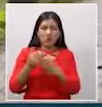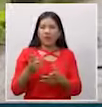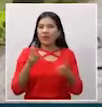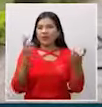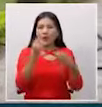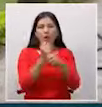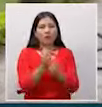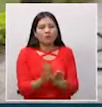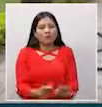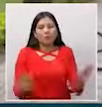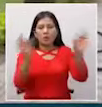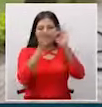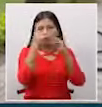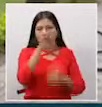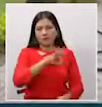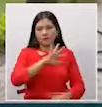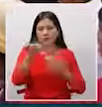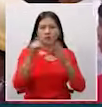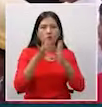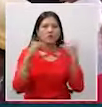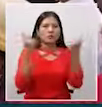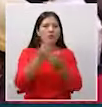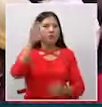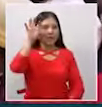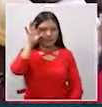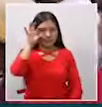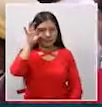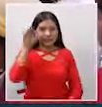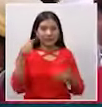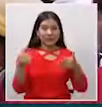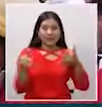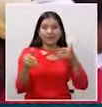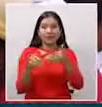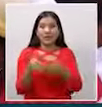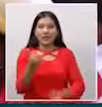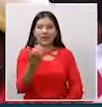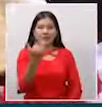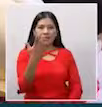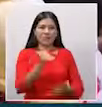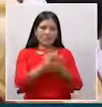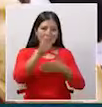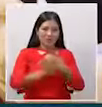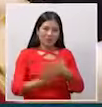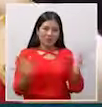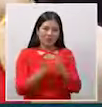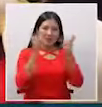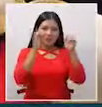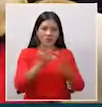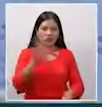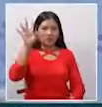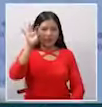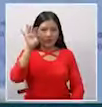van a beneficiar al departamento de Tarija. Se acerca el 15 de abril, día de la efeméride de los tarijeños, y el pueblo